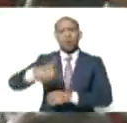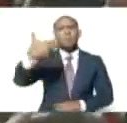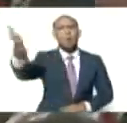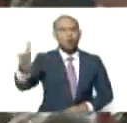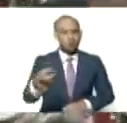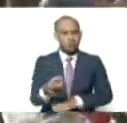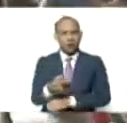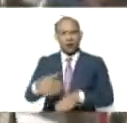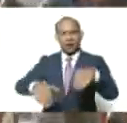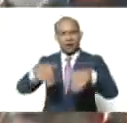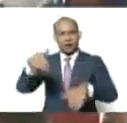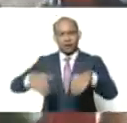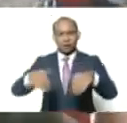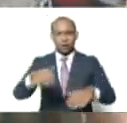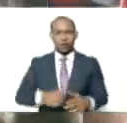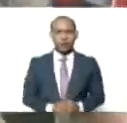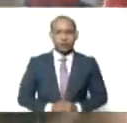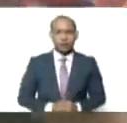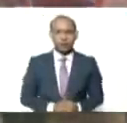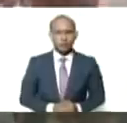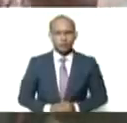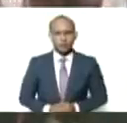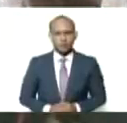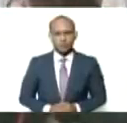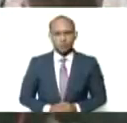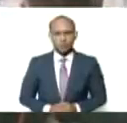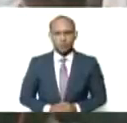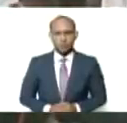próximas elecciones.